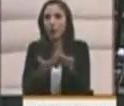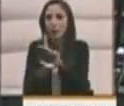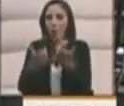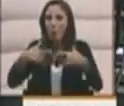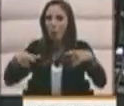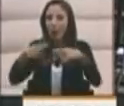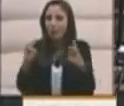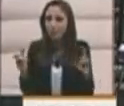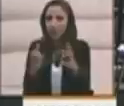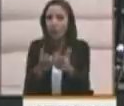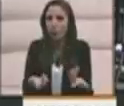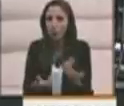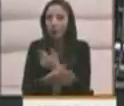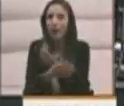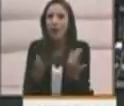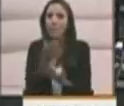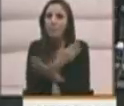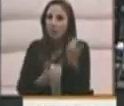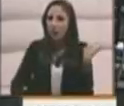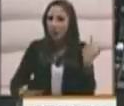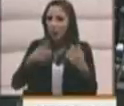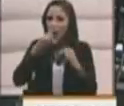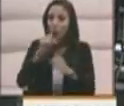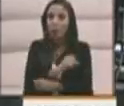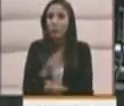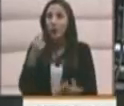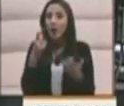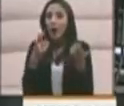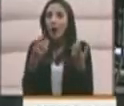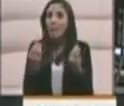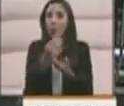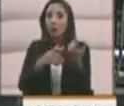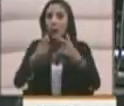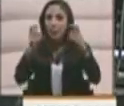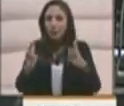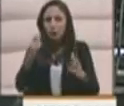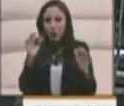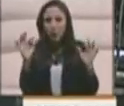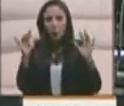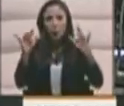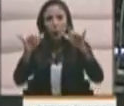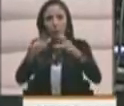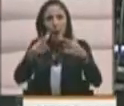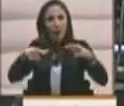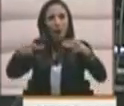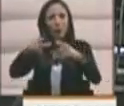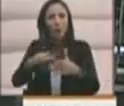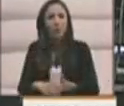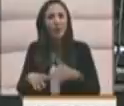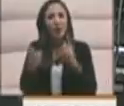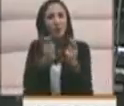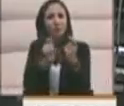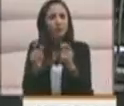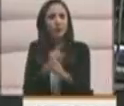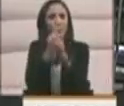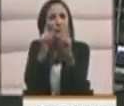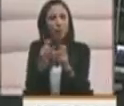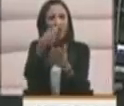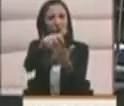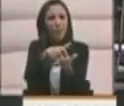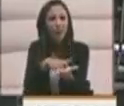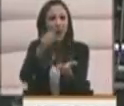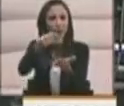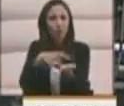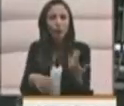representantes de dichos campesinos estuvieron en nuestra sede, en la sede del portal laiguana.tv, y fueron entrevistados por Clodovaldo Hernández en el